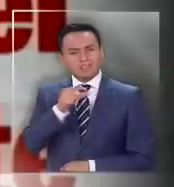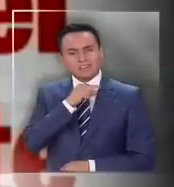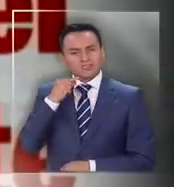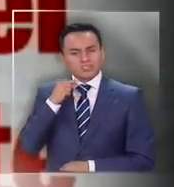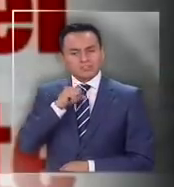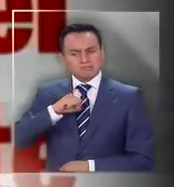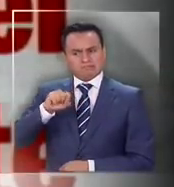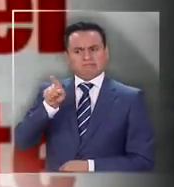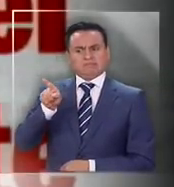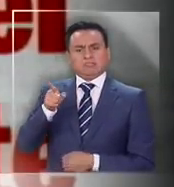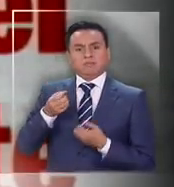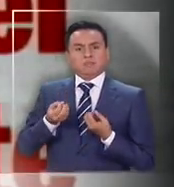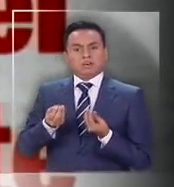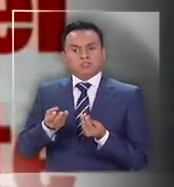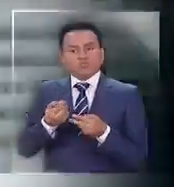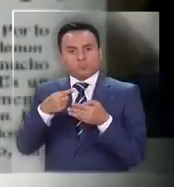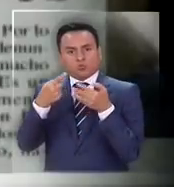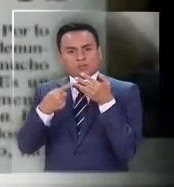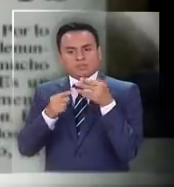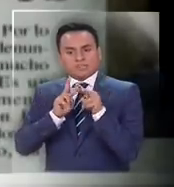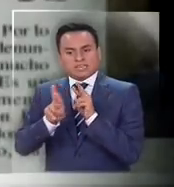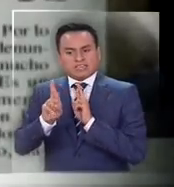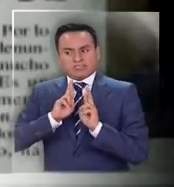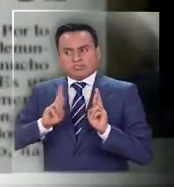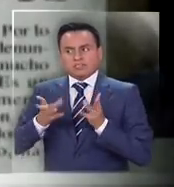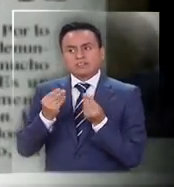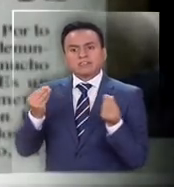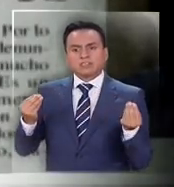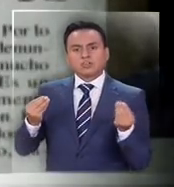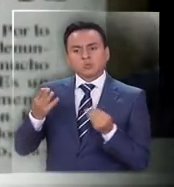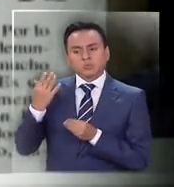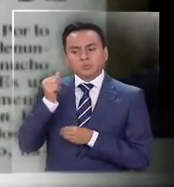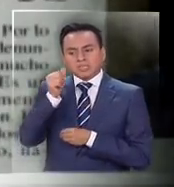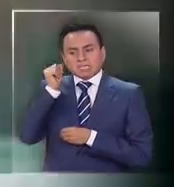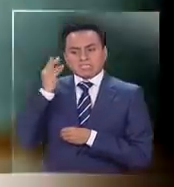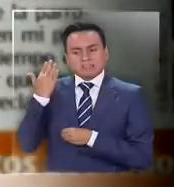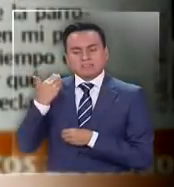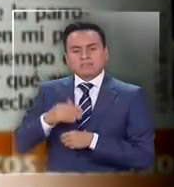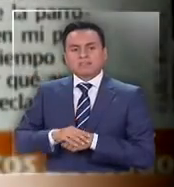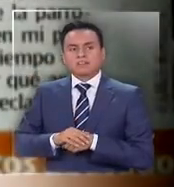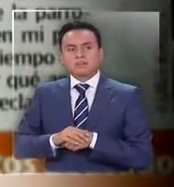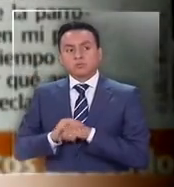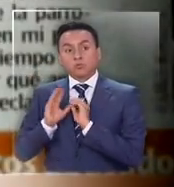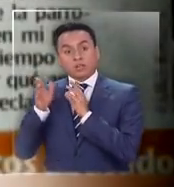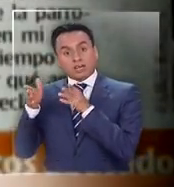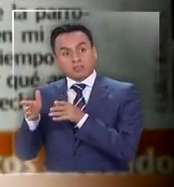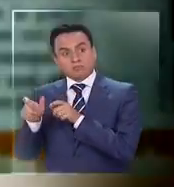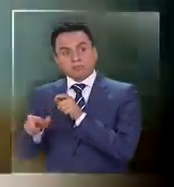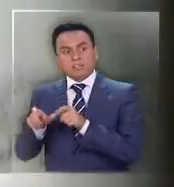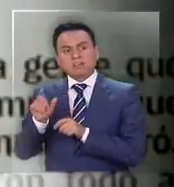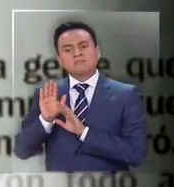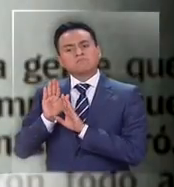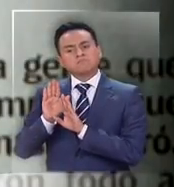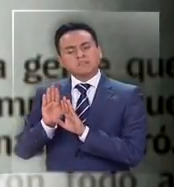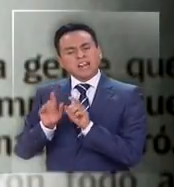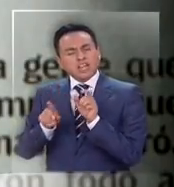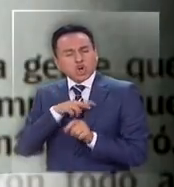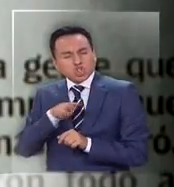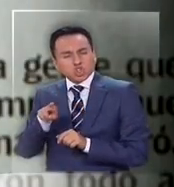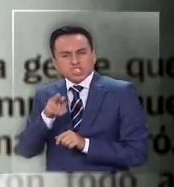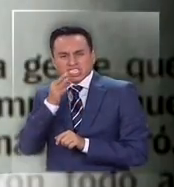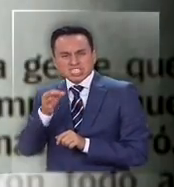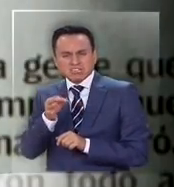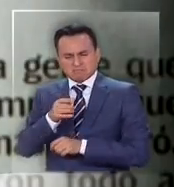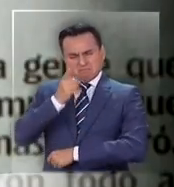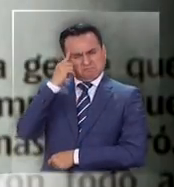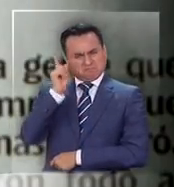sacerdote han provocado múltiples reacciones durante los últimos días. Por un lado, hay feligreses y religiosos que no